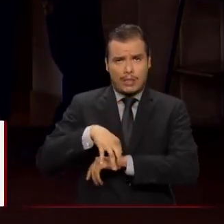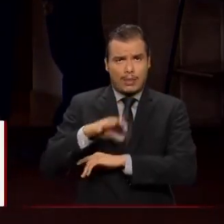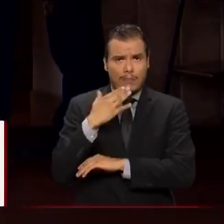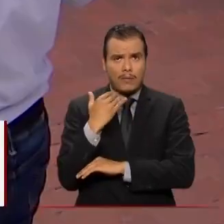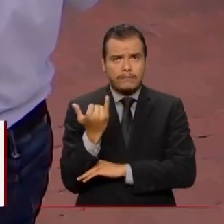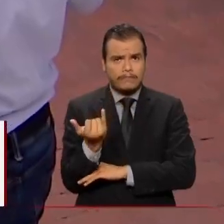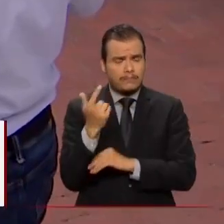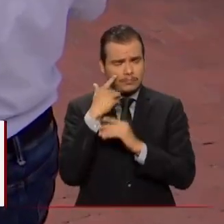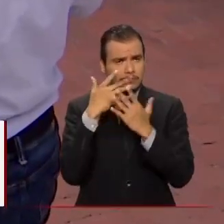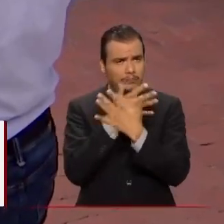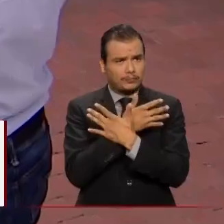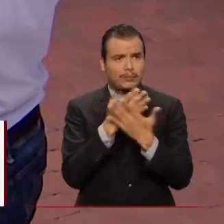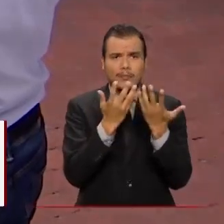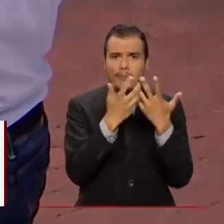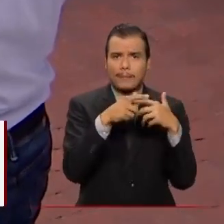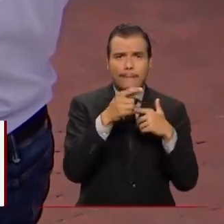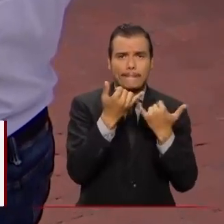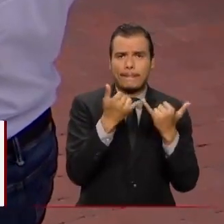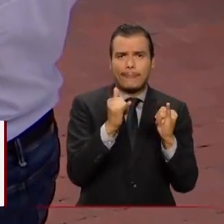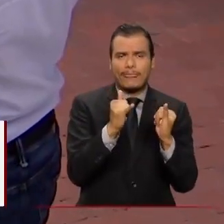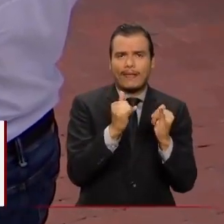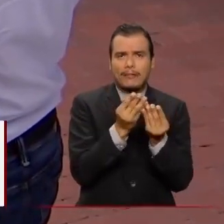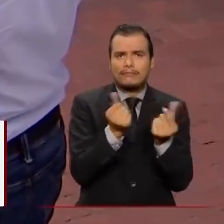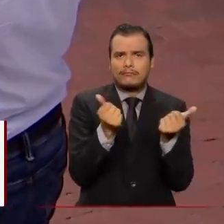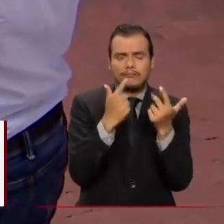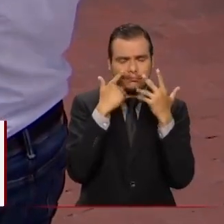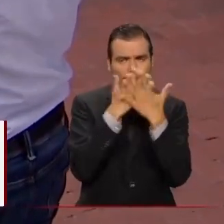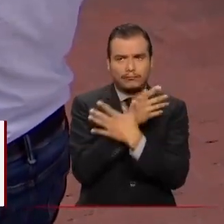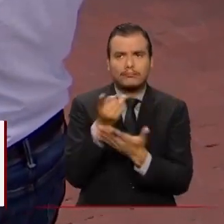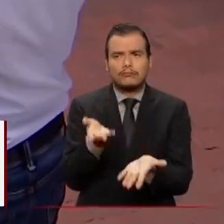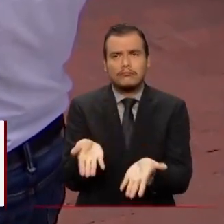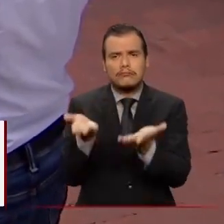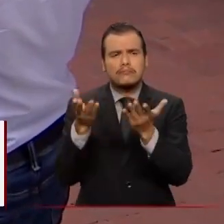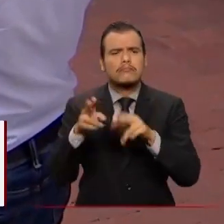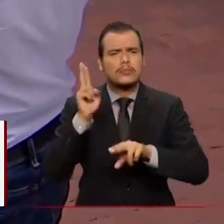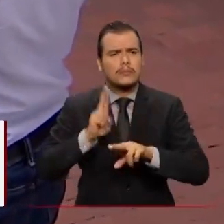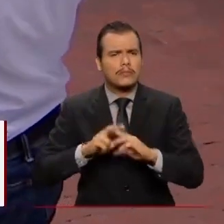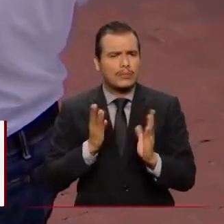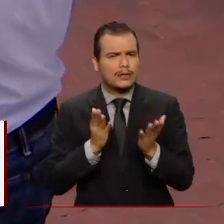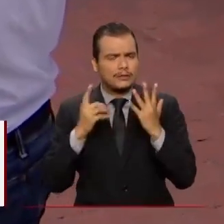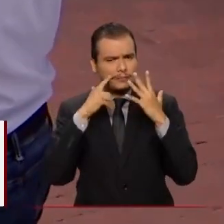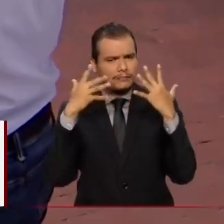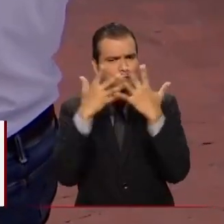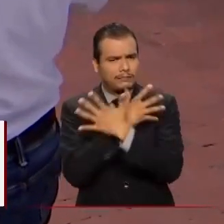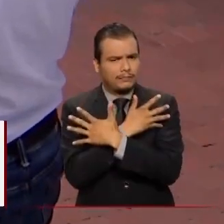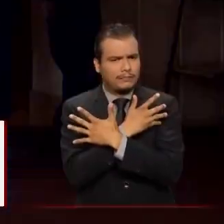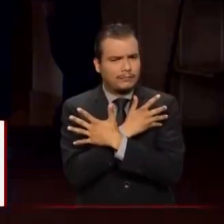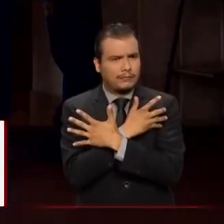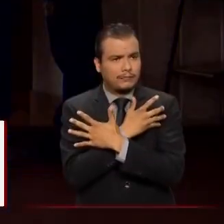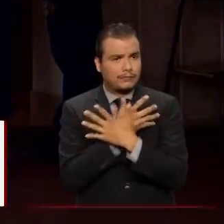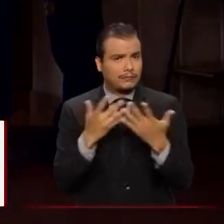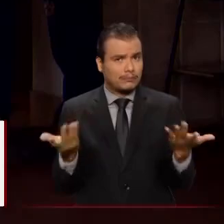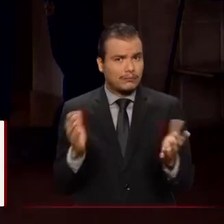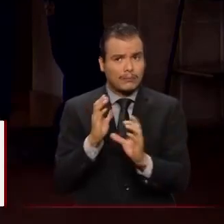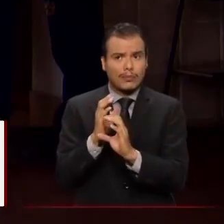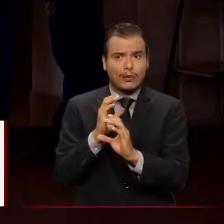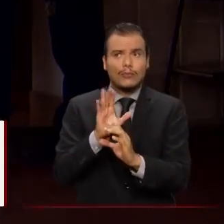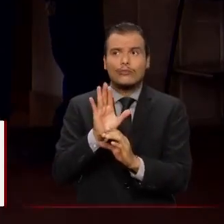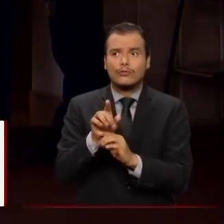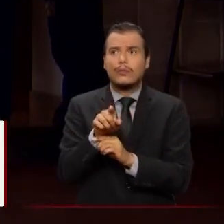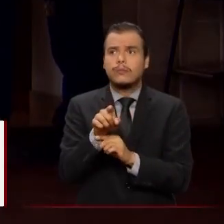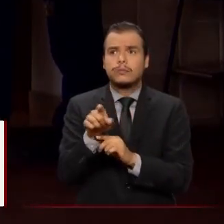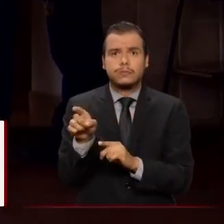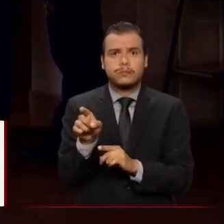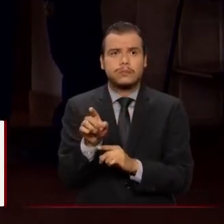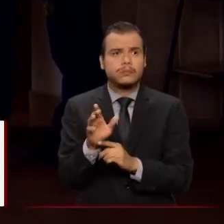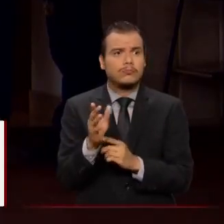dentro del esquema y el ordenamiento legal con su normal funcionamiento y su normal movilidad? Busetas de